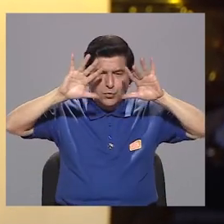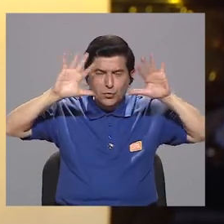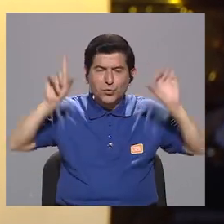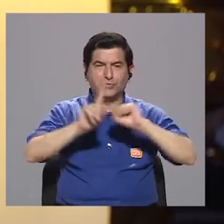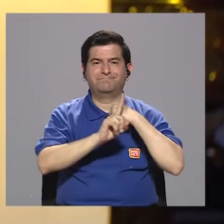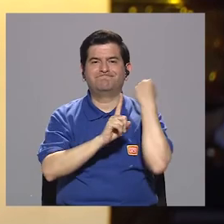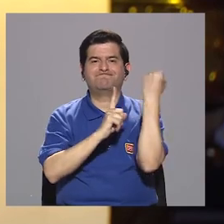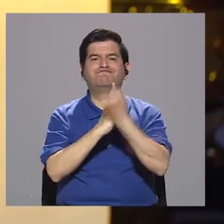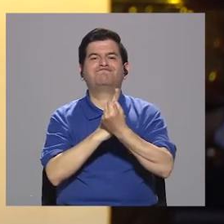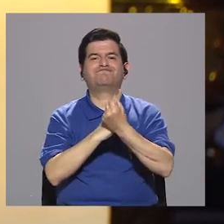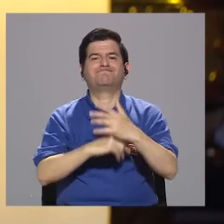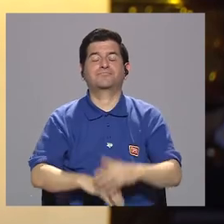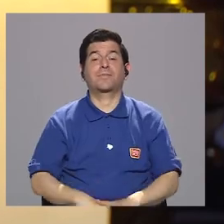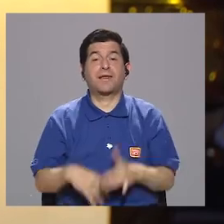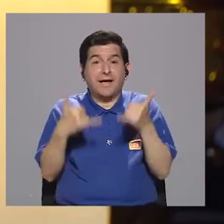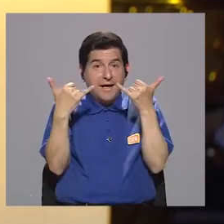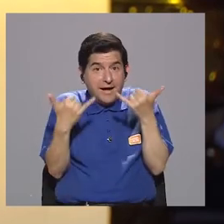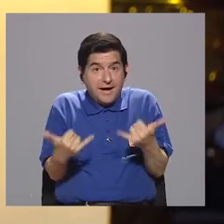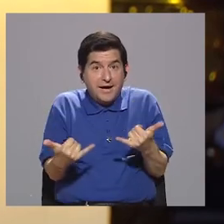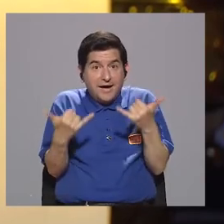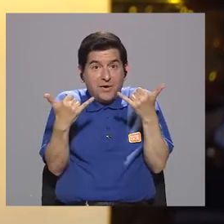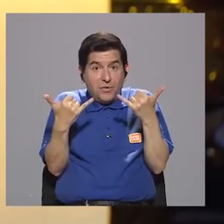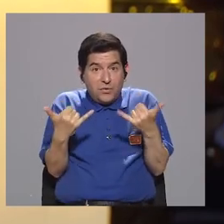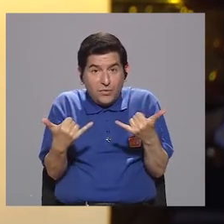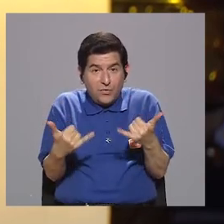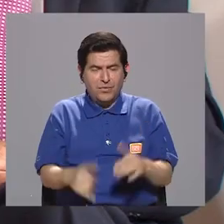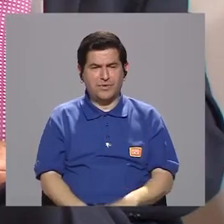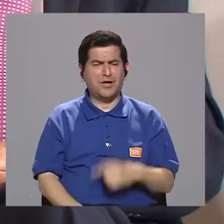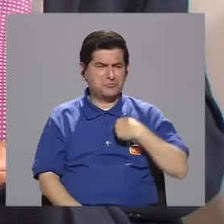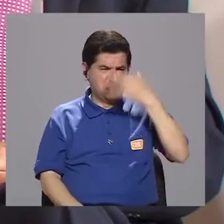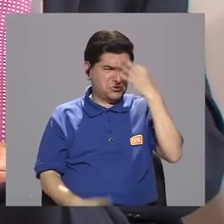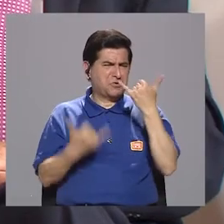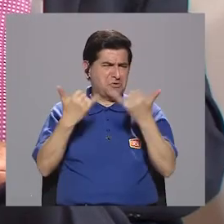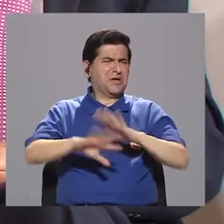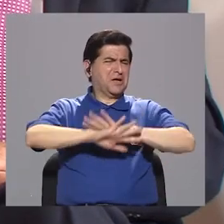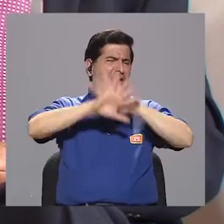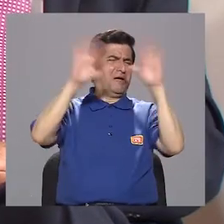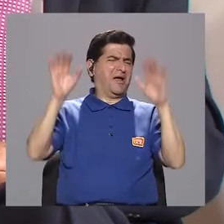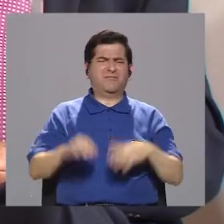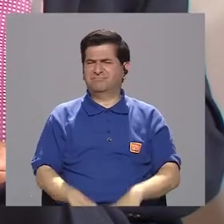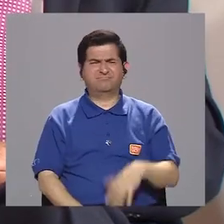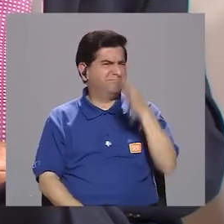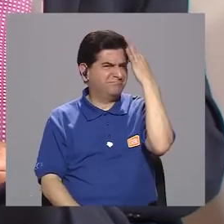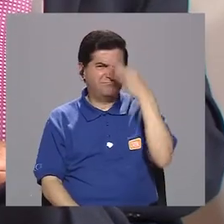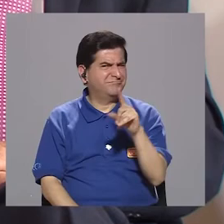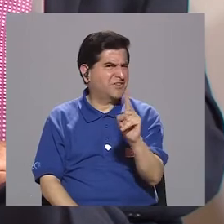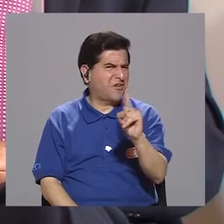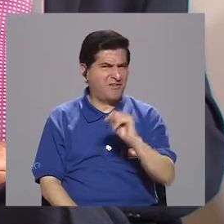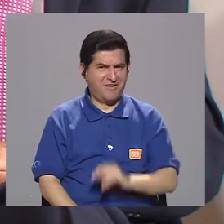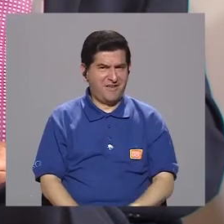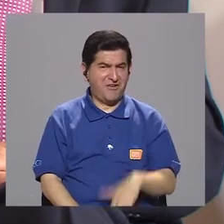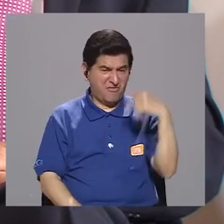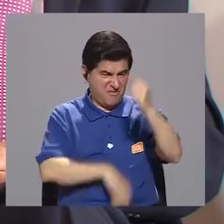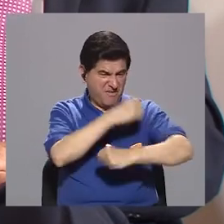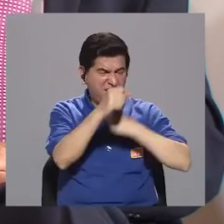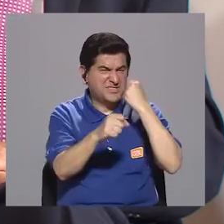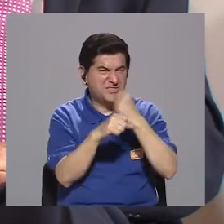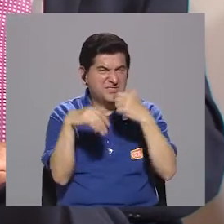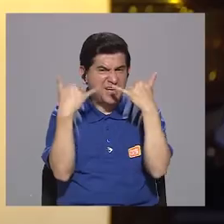día. Así es. Y ahora... Estamos muy aclarados, ¿no? Pues no creo. Estos años han